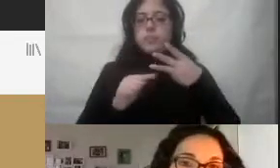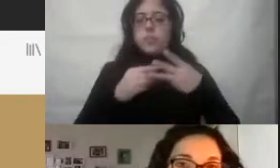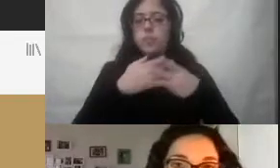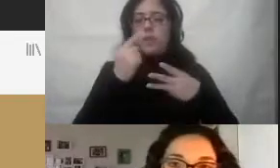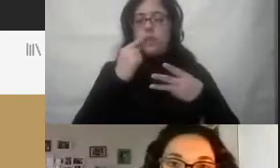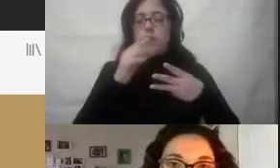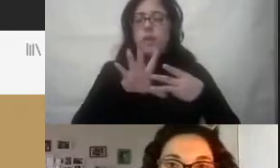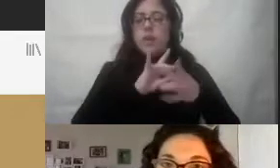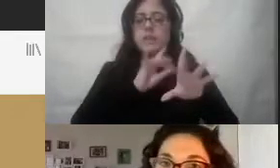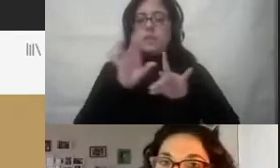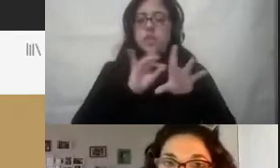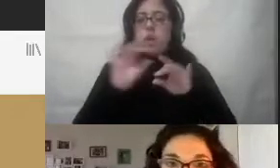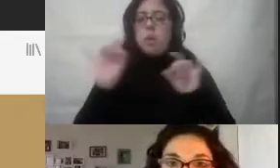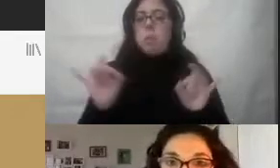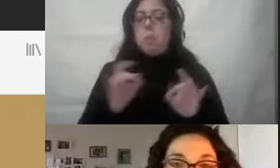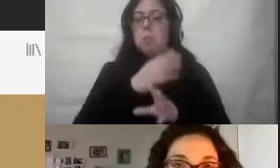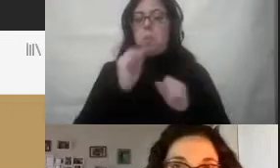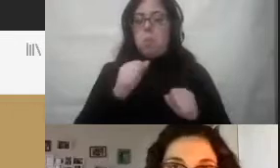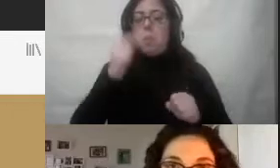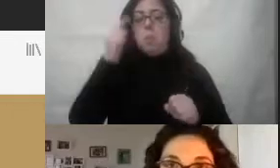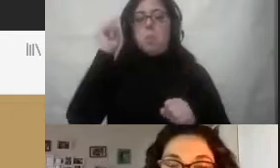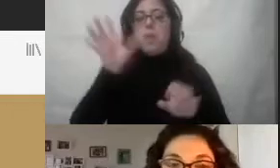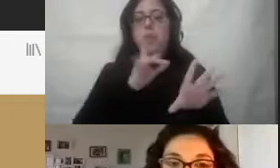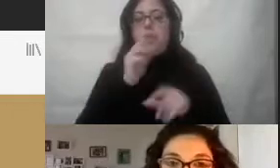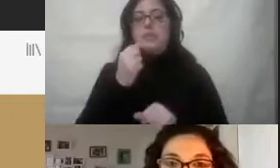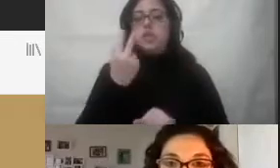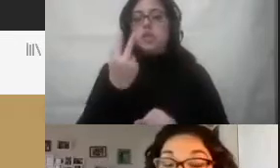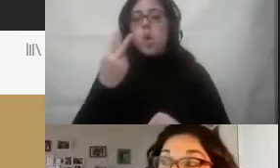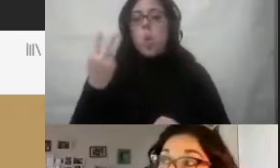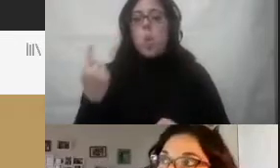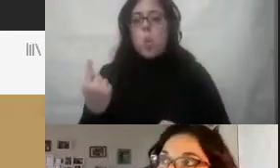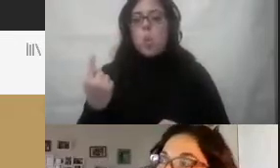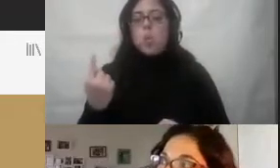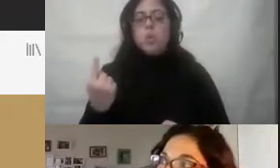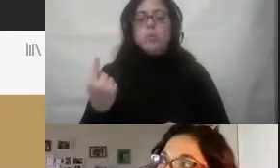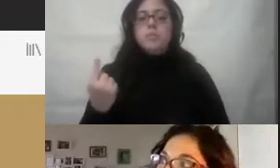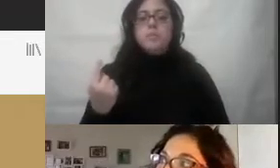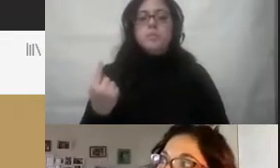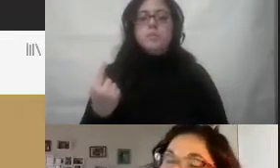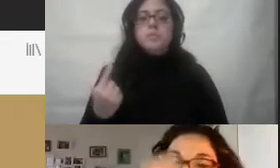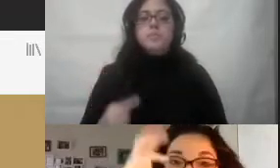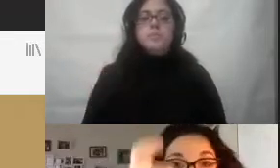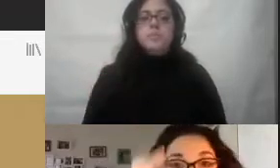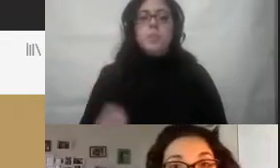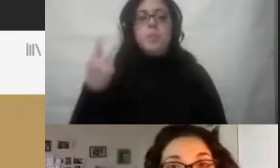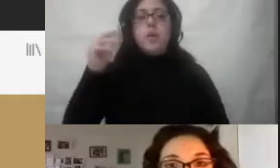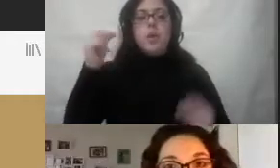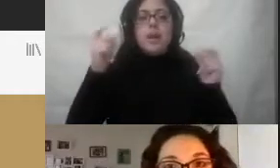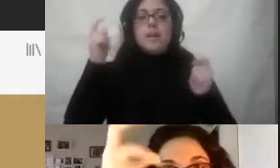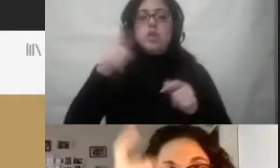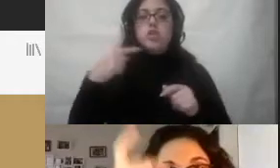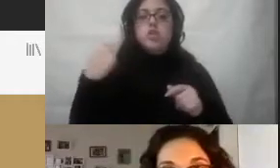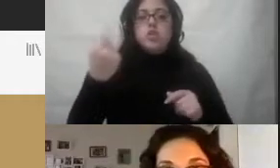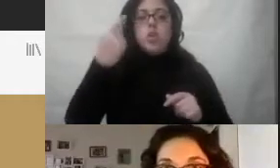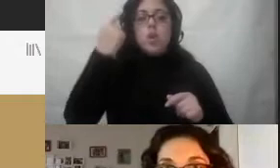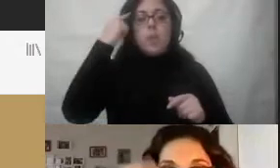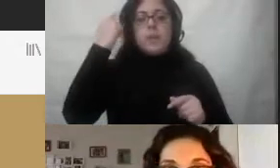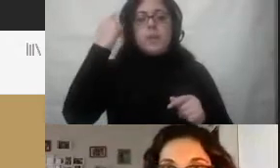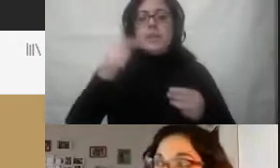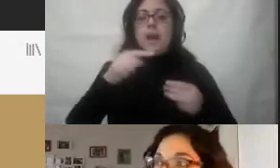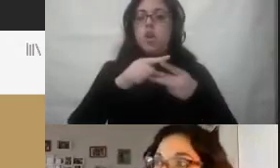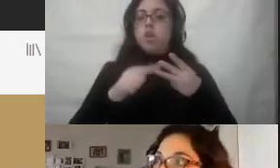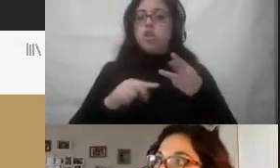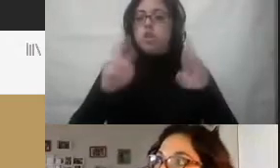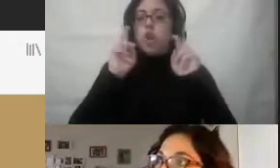Ustedes también podrían tomar dos, por ejemplo, o con uno también podríamos hacer el ejercicio ahora. La idea es que pudiéramos pensar, ojalá, los tres,